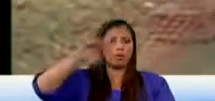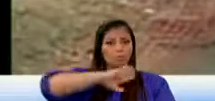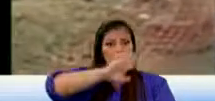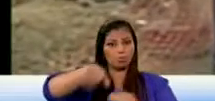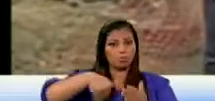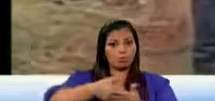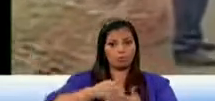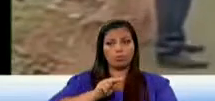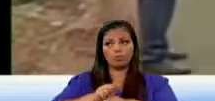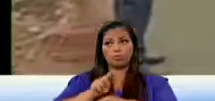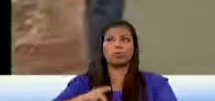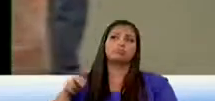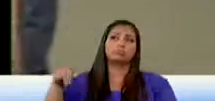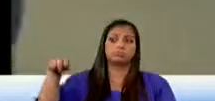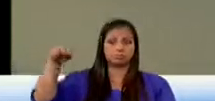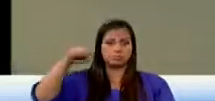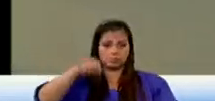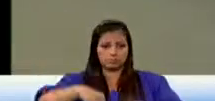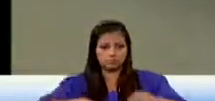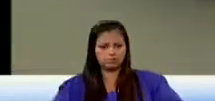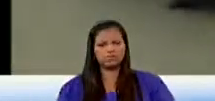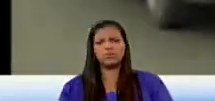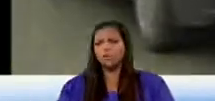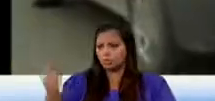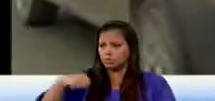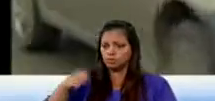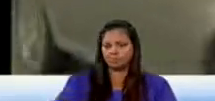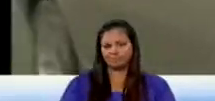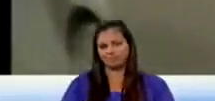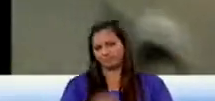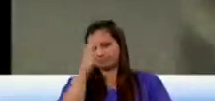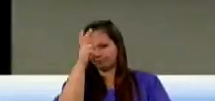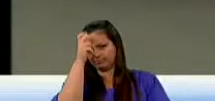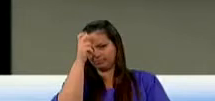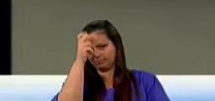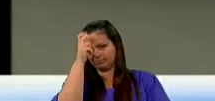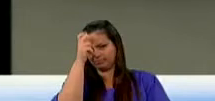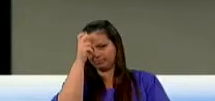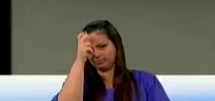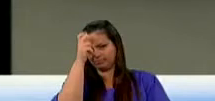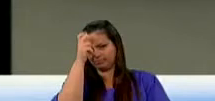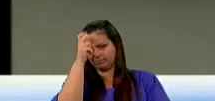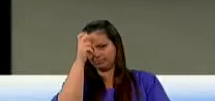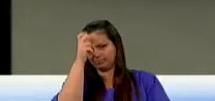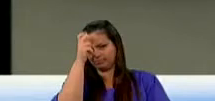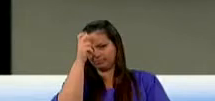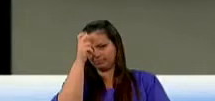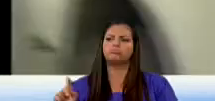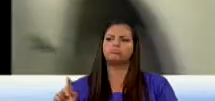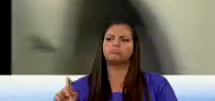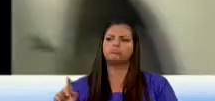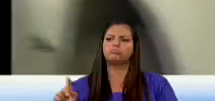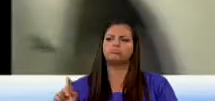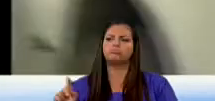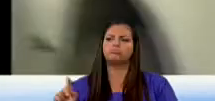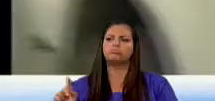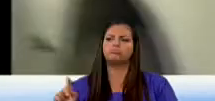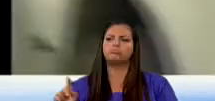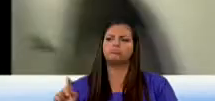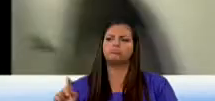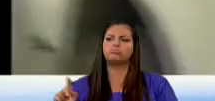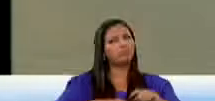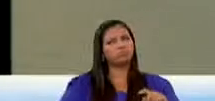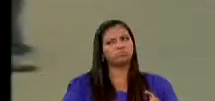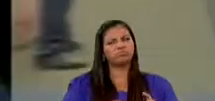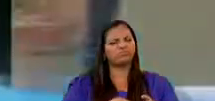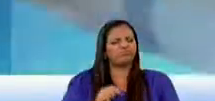Otros no. Pero debería haber la sanción. Bueno, usted no pasa, a ver, venga para acá. Debería haber